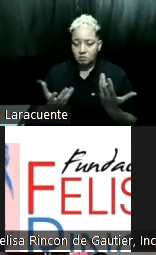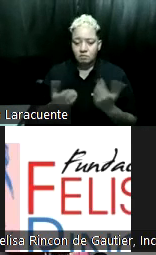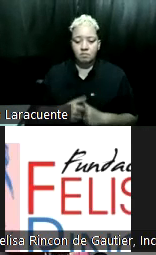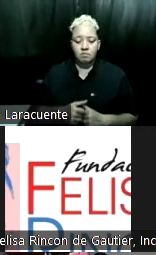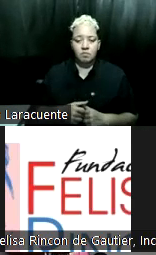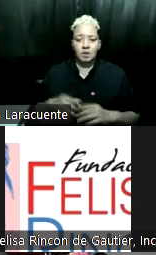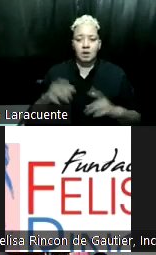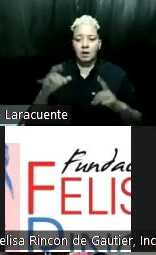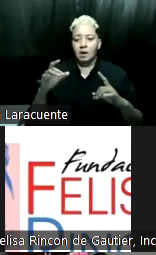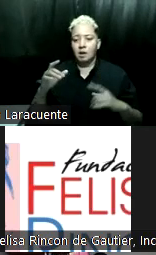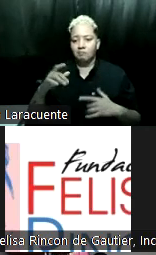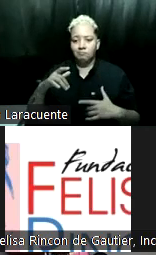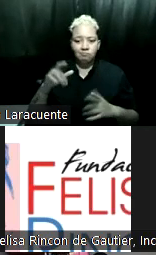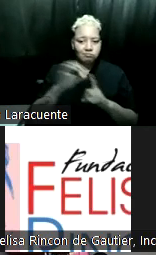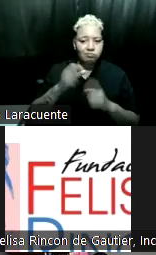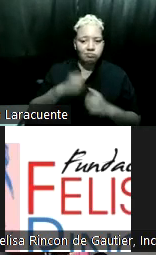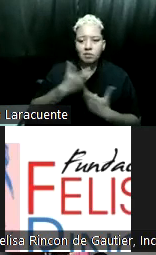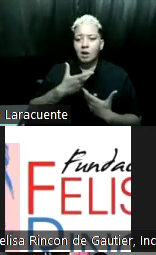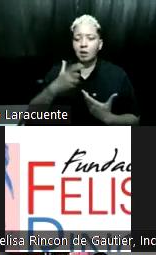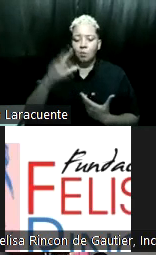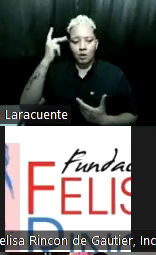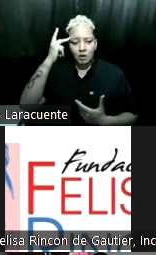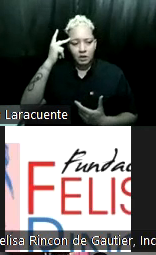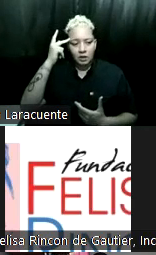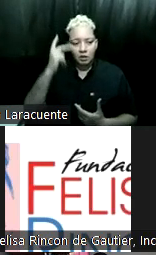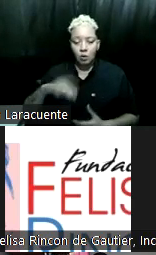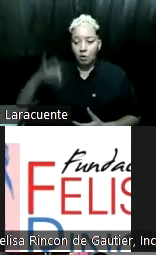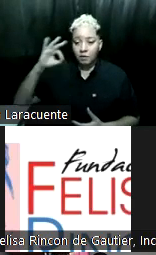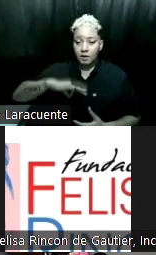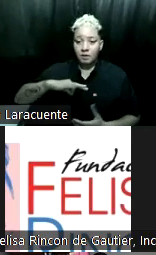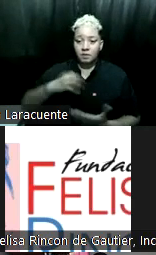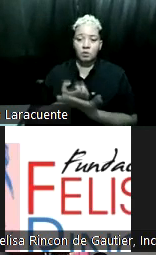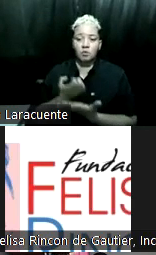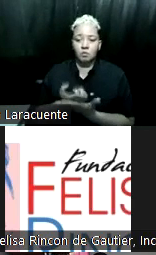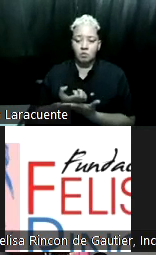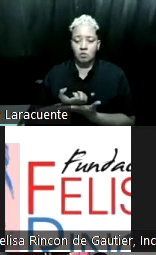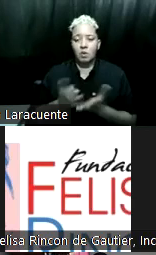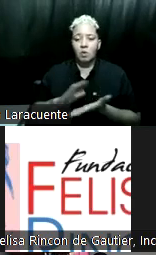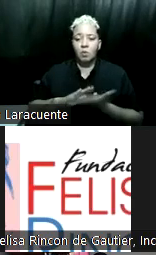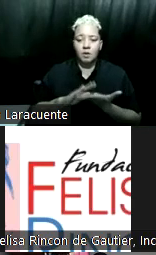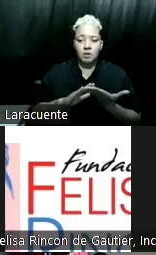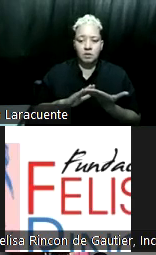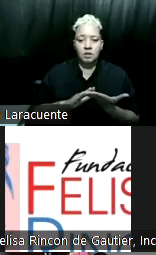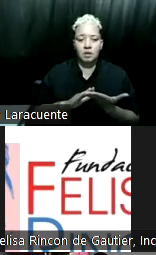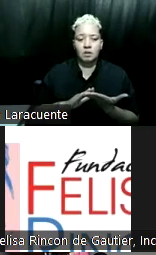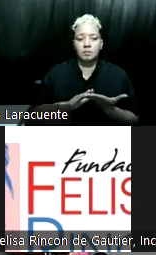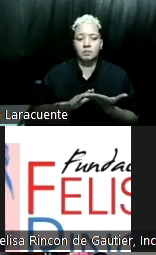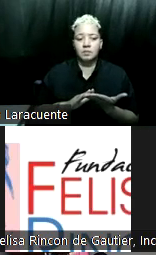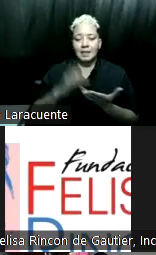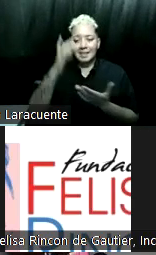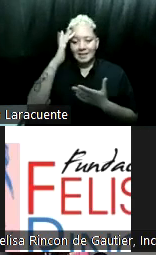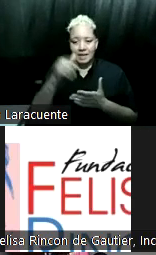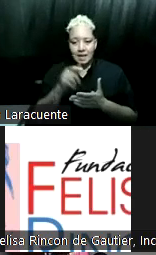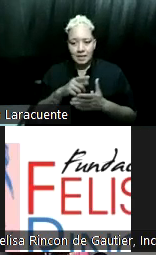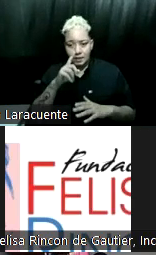palabrería política, el castigo o la beneficencia económica y las operaciones de inteligencia clandestinas eran